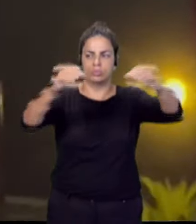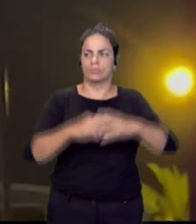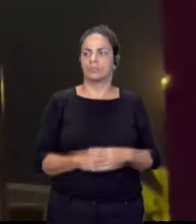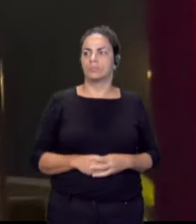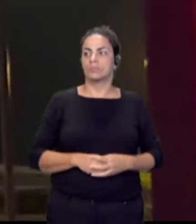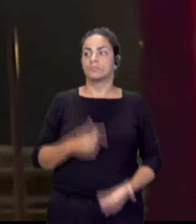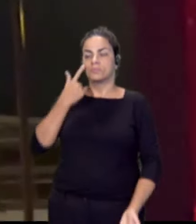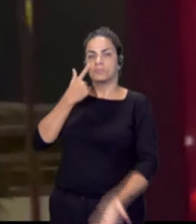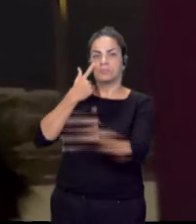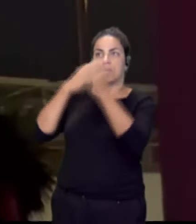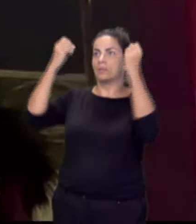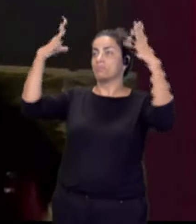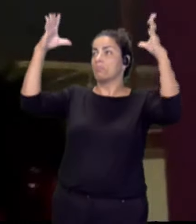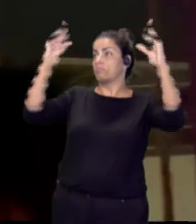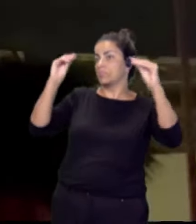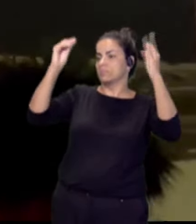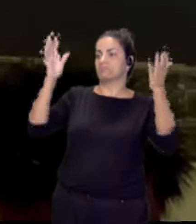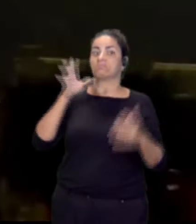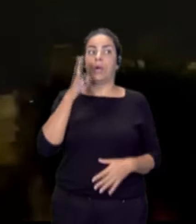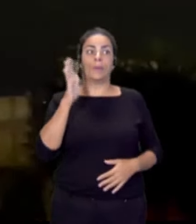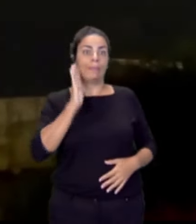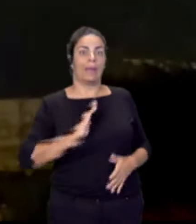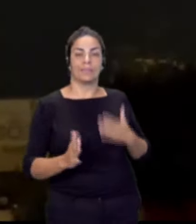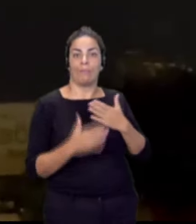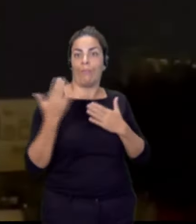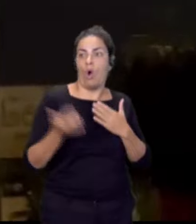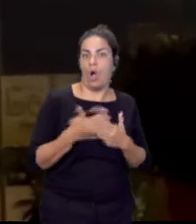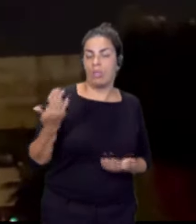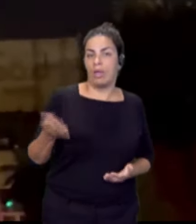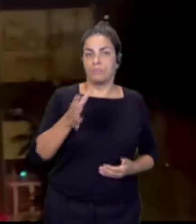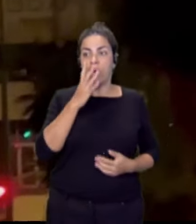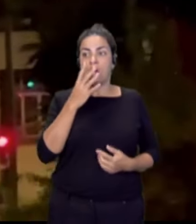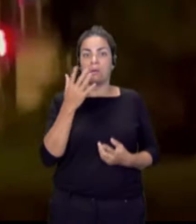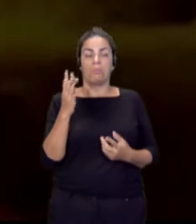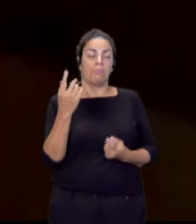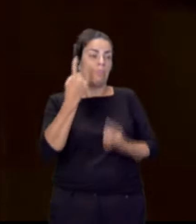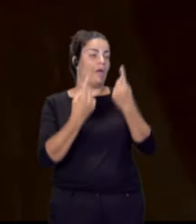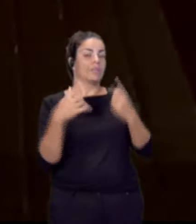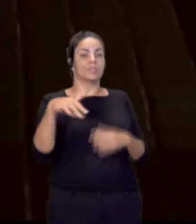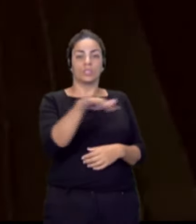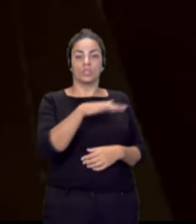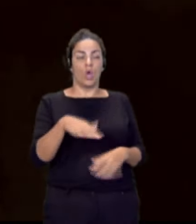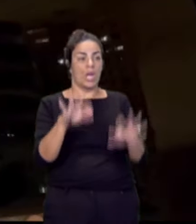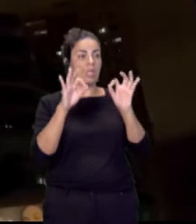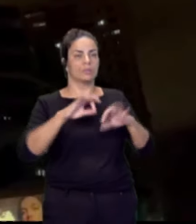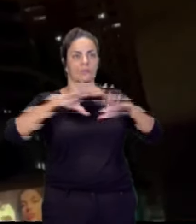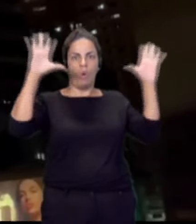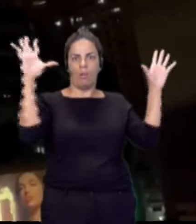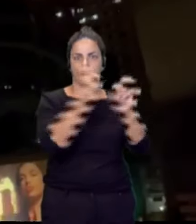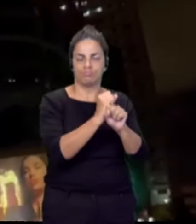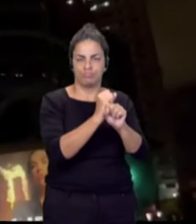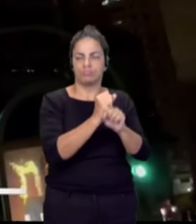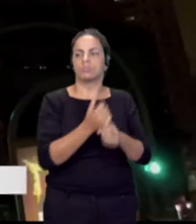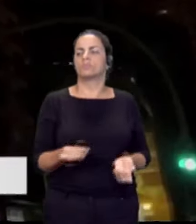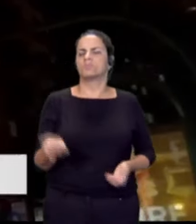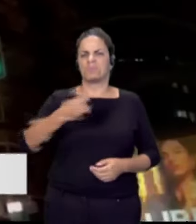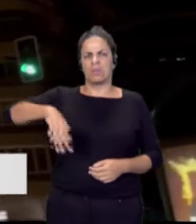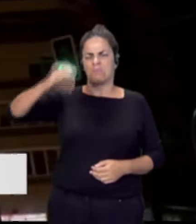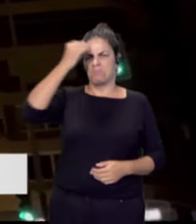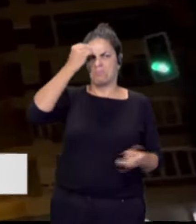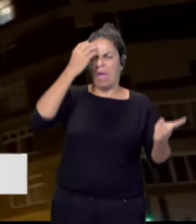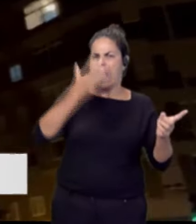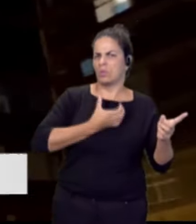Farolas sin luz, nada, está de moda que de vez en cuando en una zona de la ciudad a oscuras. Se preguntan si el ayuntamiento